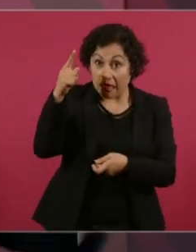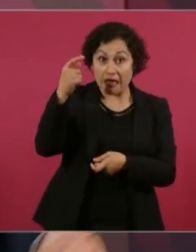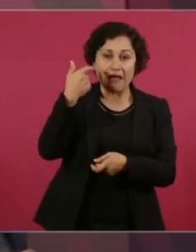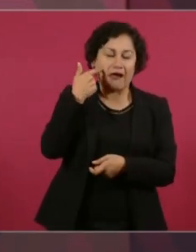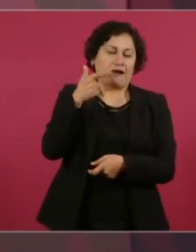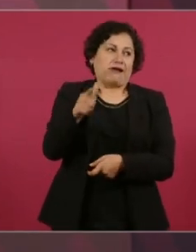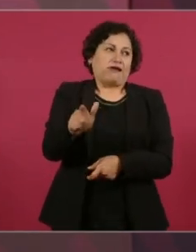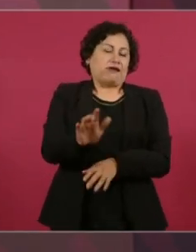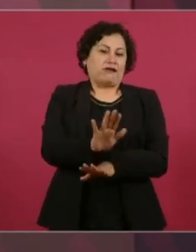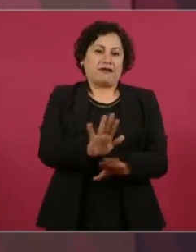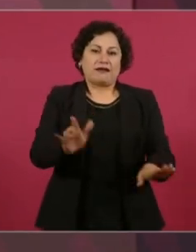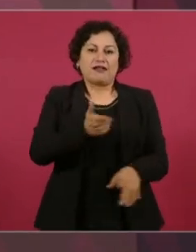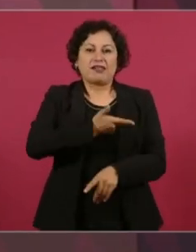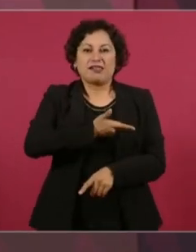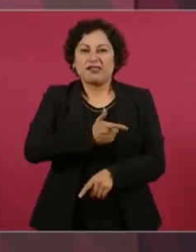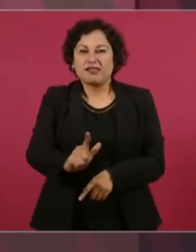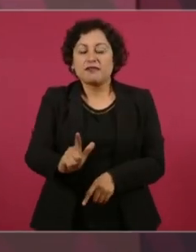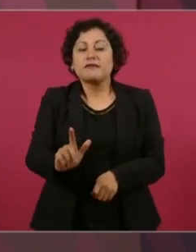escuchar